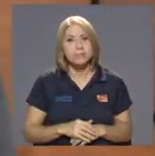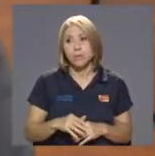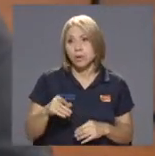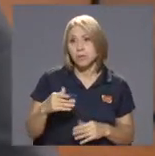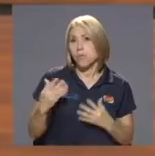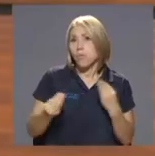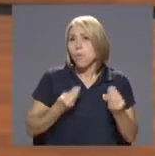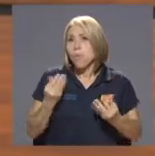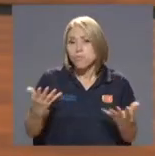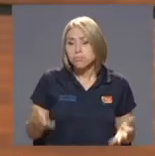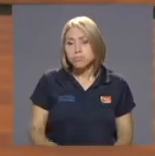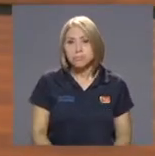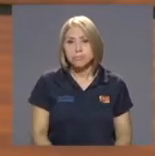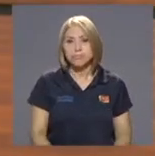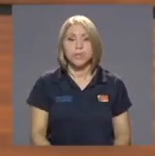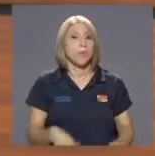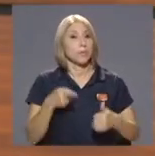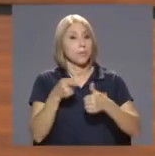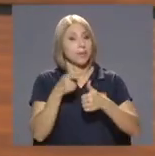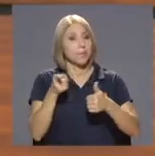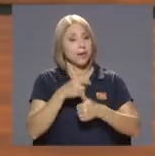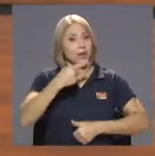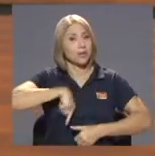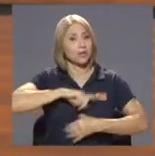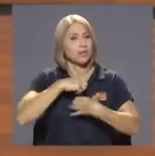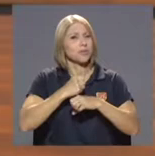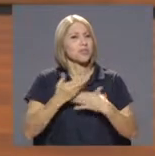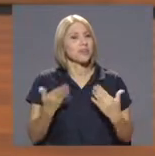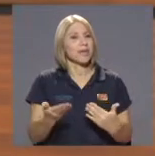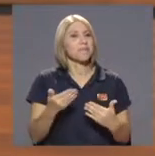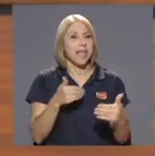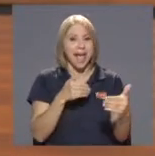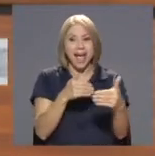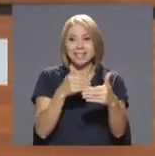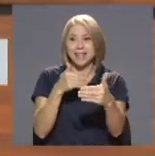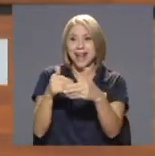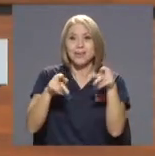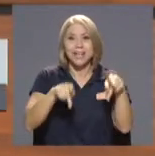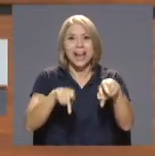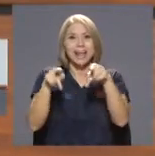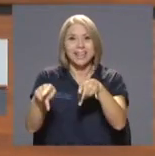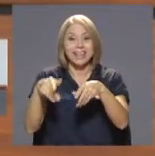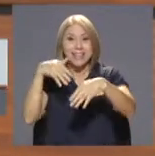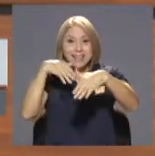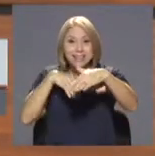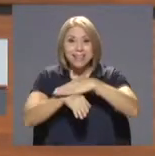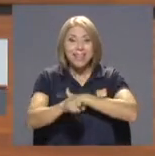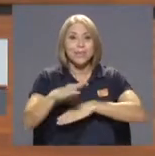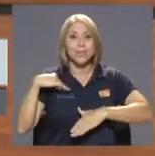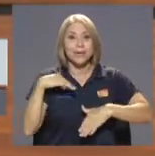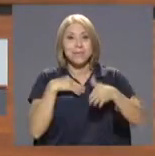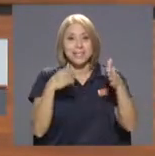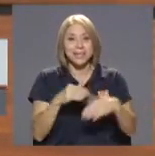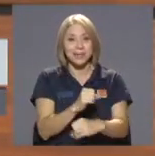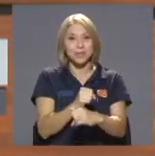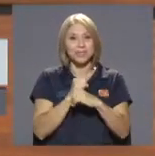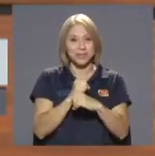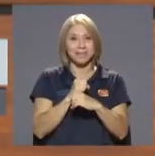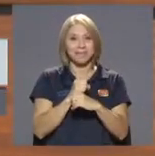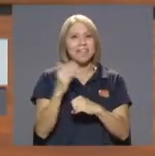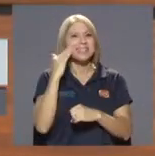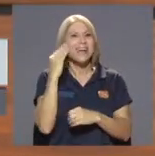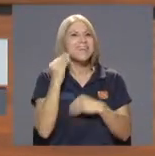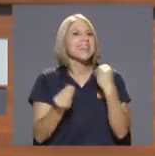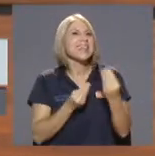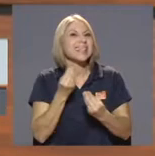cómo se lo encontró. Bueno, lo primero que hemos hecho es acercarnos a nuestra gente a nivel interno, saber qué es lo que ha estado haciendo el ministerio, ya visto desde la cocina,